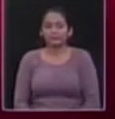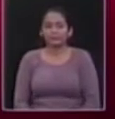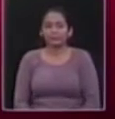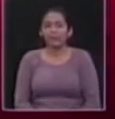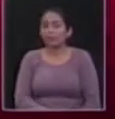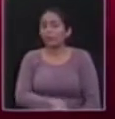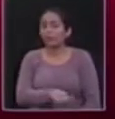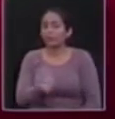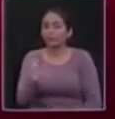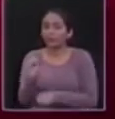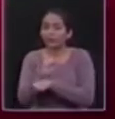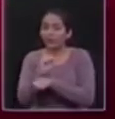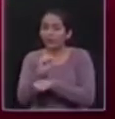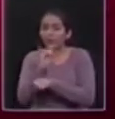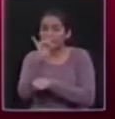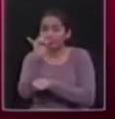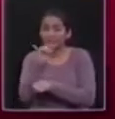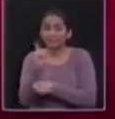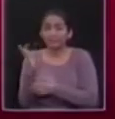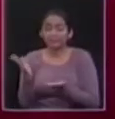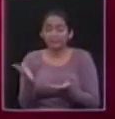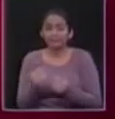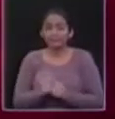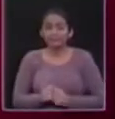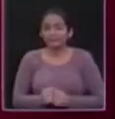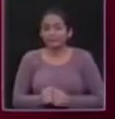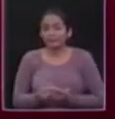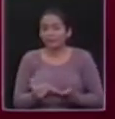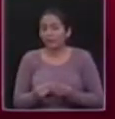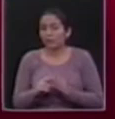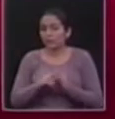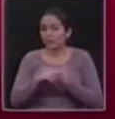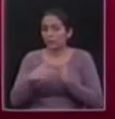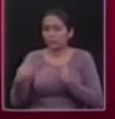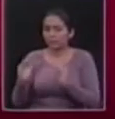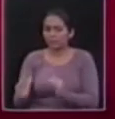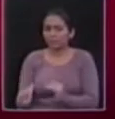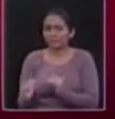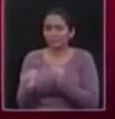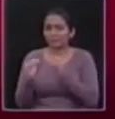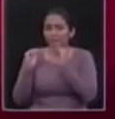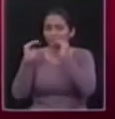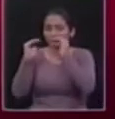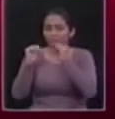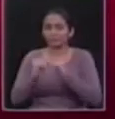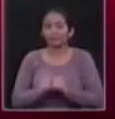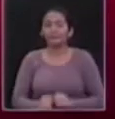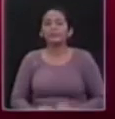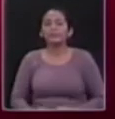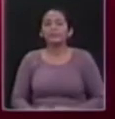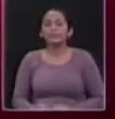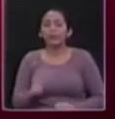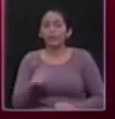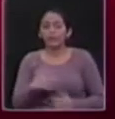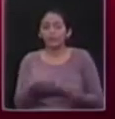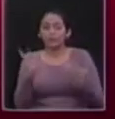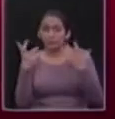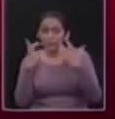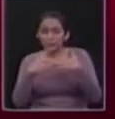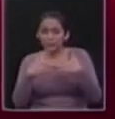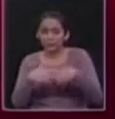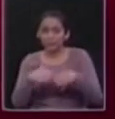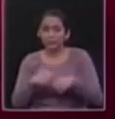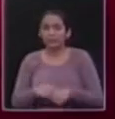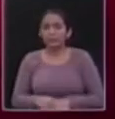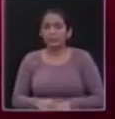gama alta, como Stinger, incorporamos tecnologías de avanzada. Por ejemplo, tenemos detrás nuestro un motor de V6 de